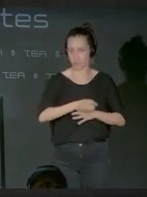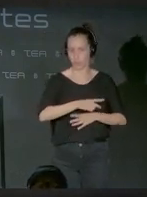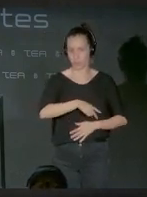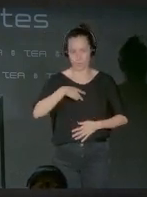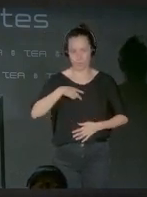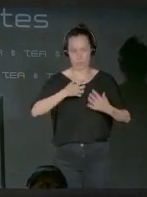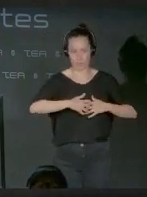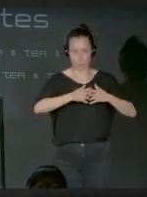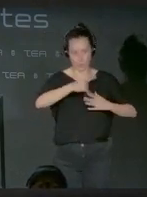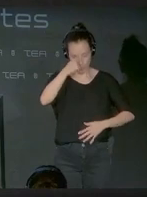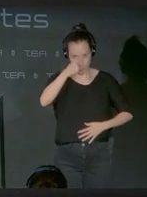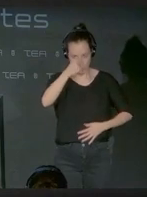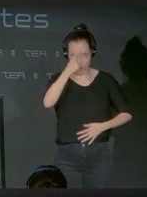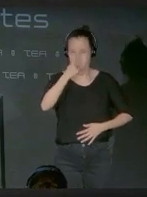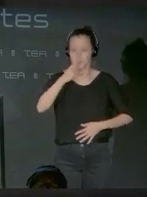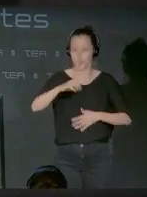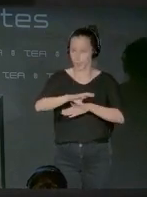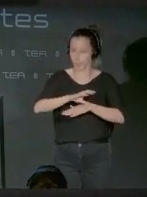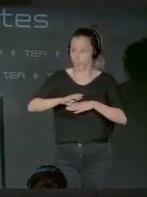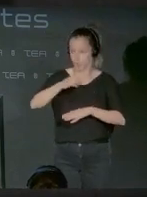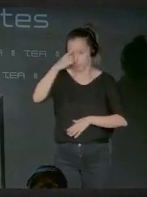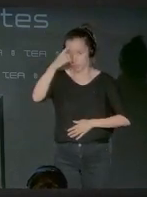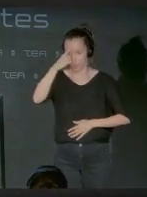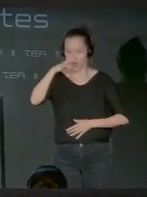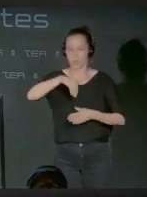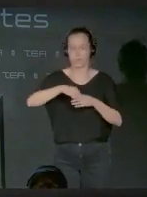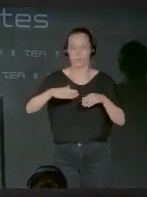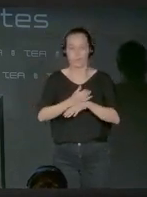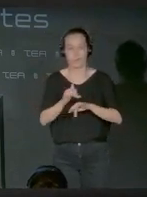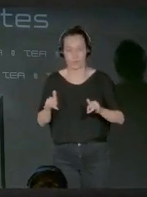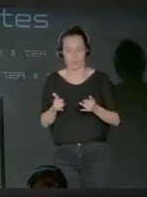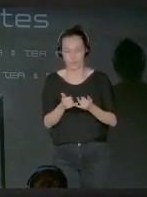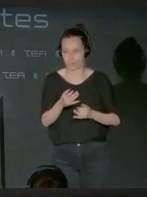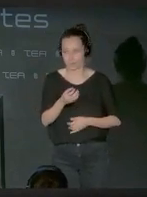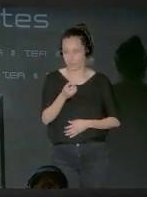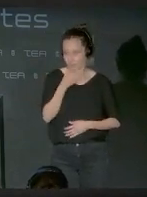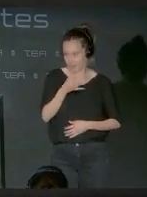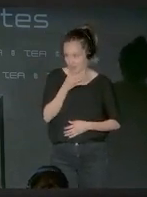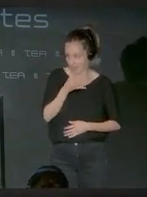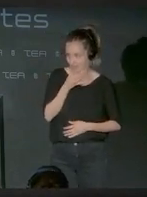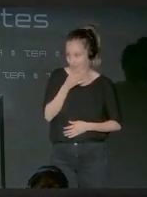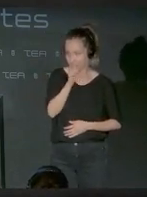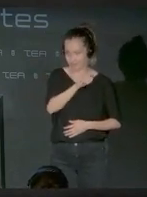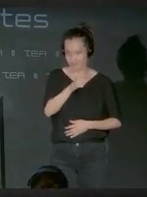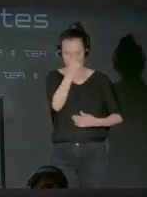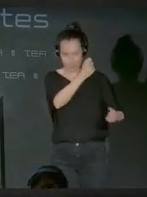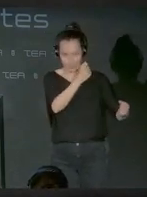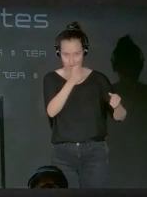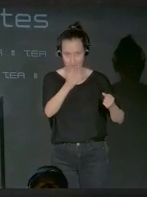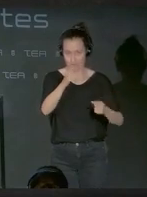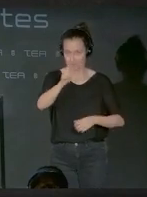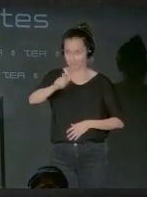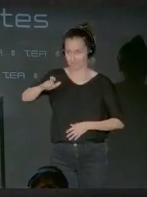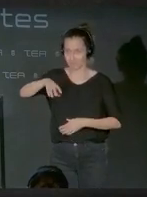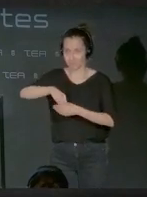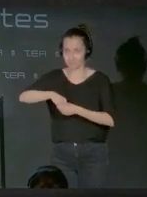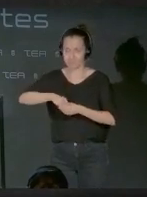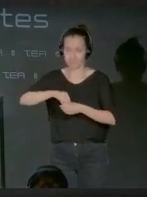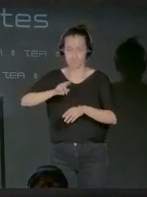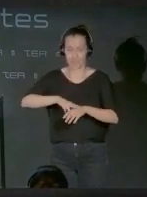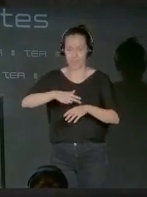culturales consejero de cultura del Cabildo de tenerife autoridades miembros de la delegación